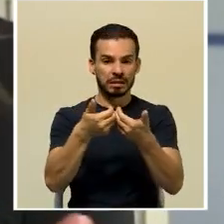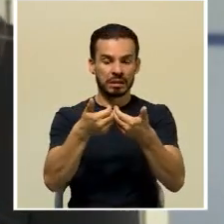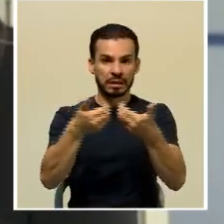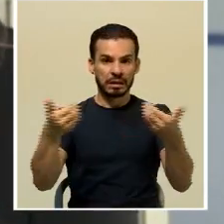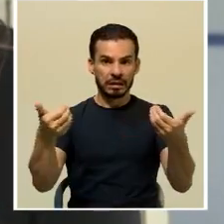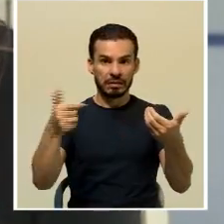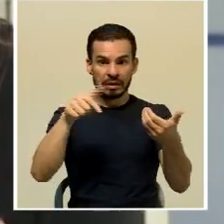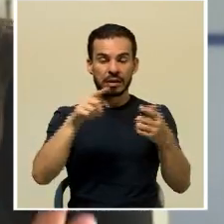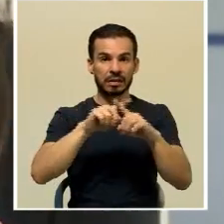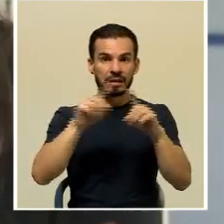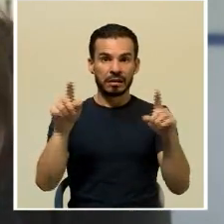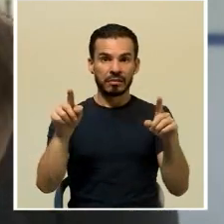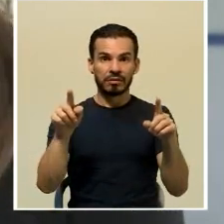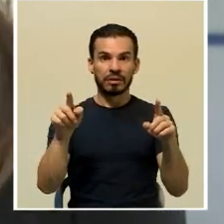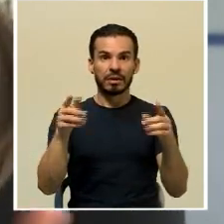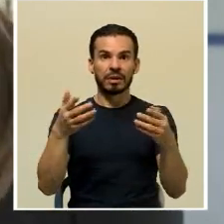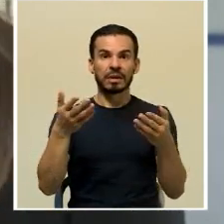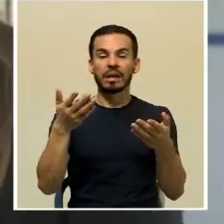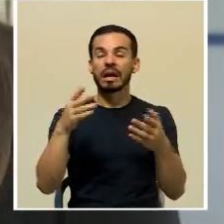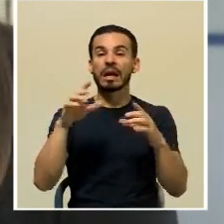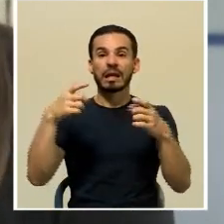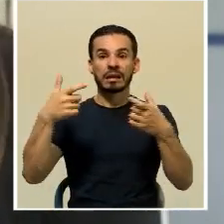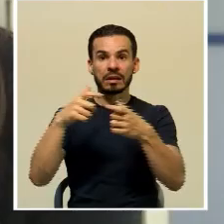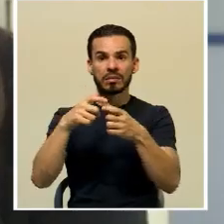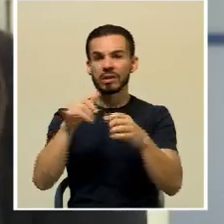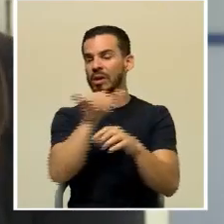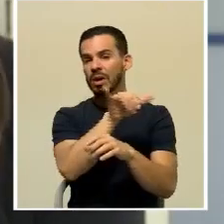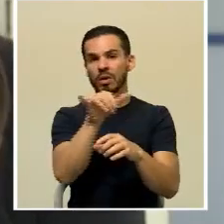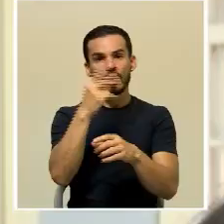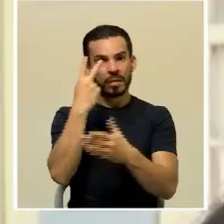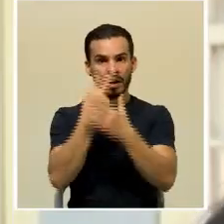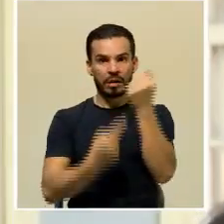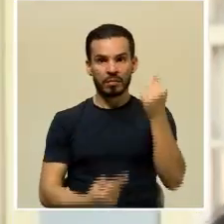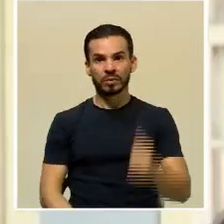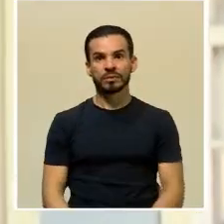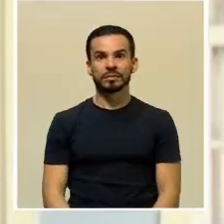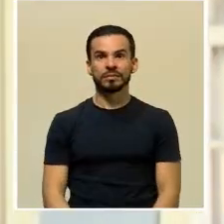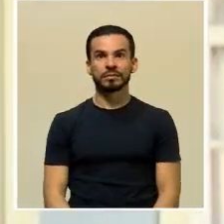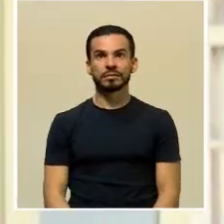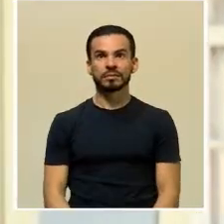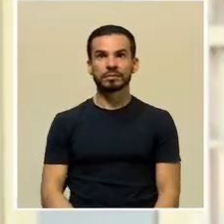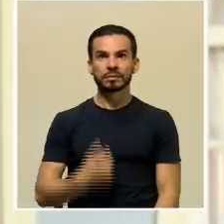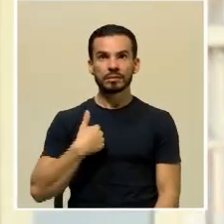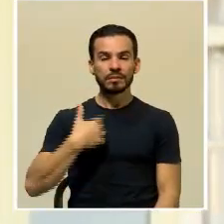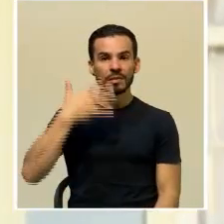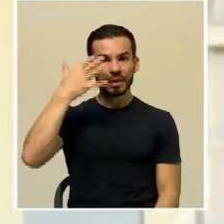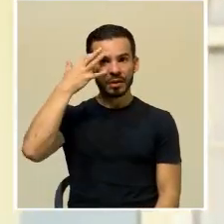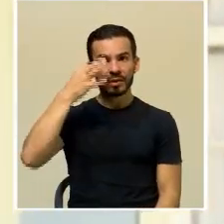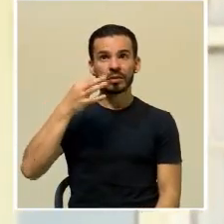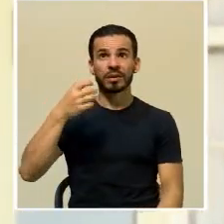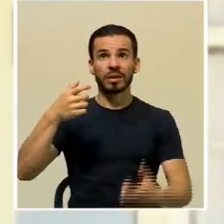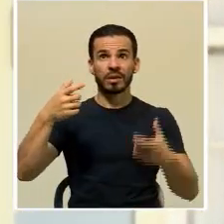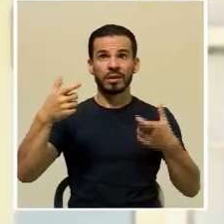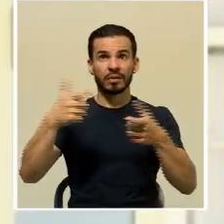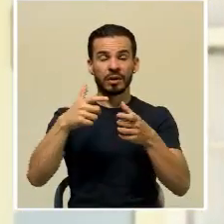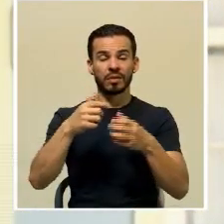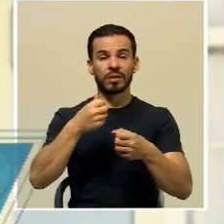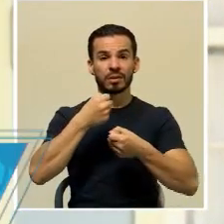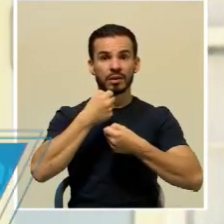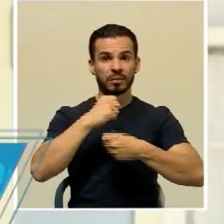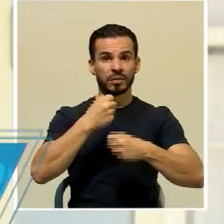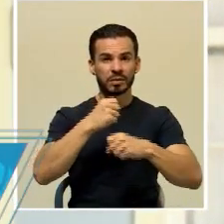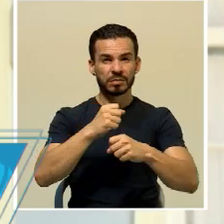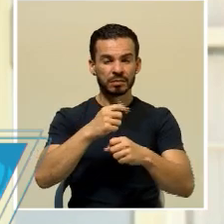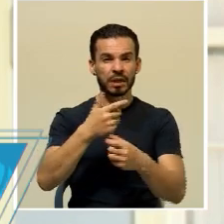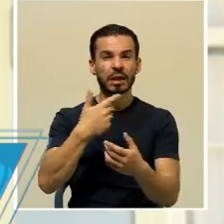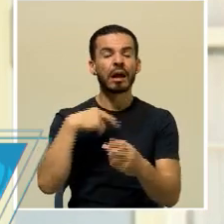dividir esa diferencia y que sea la disminución exactamente igual para los dos. Bueno, yo creo que el recorte de las municipalidades